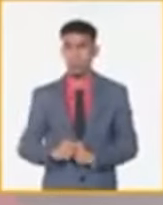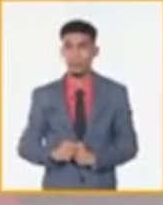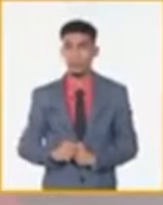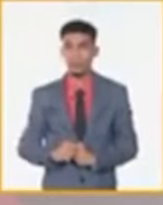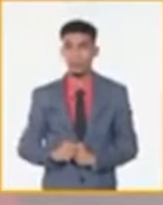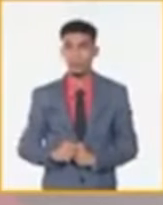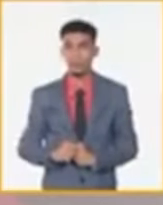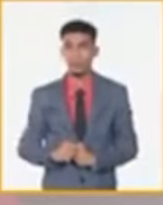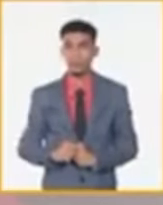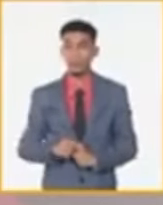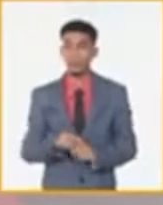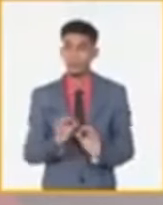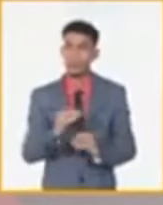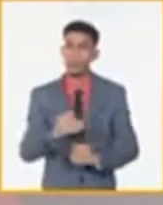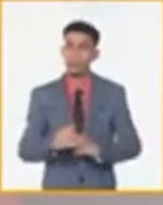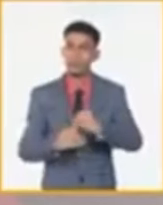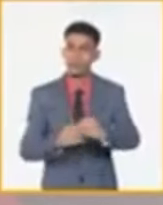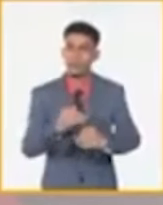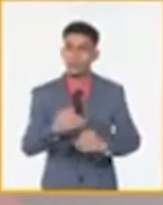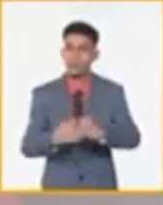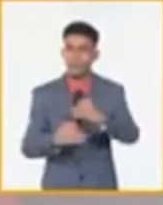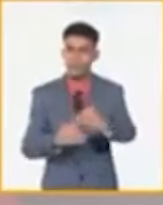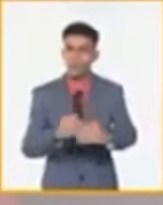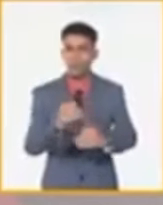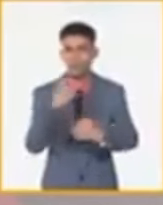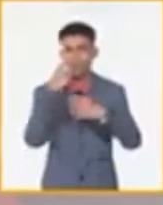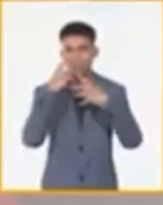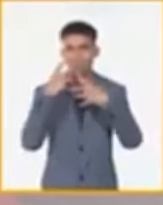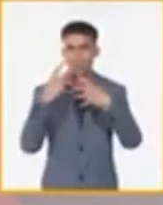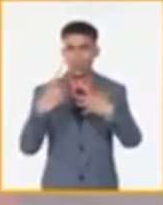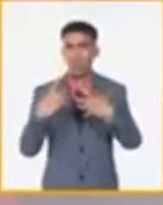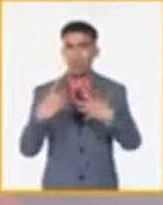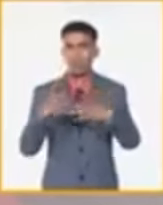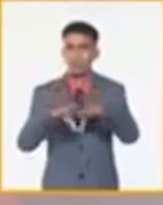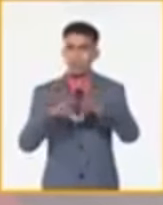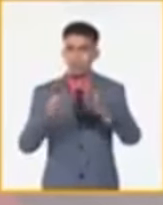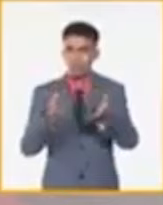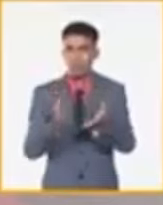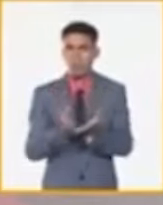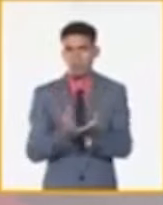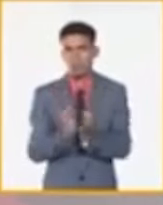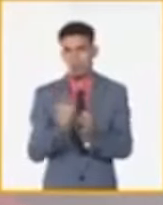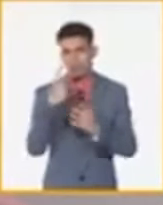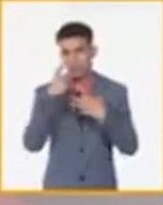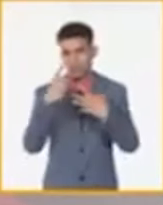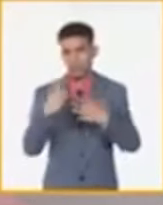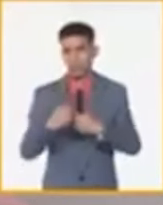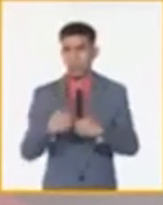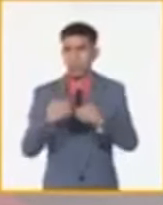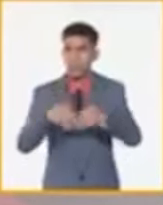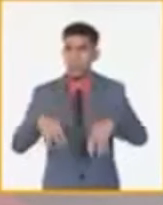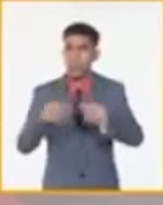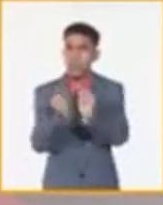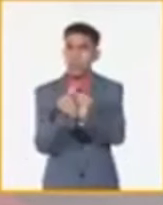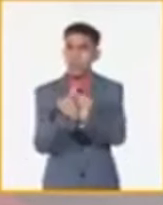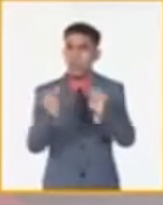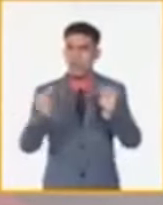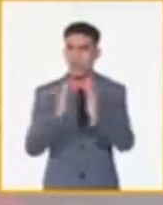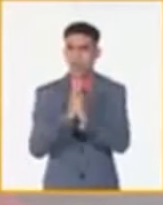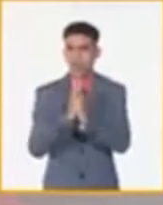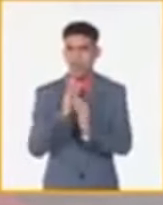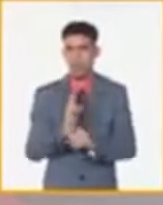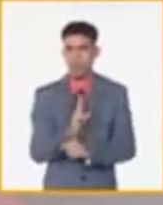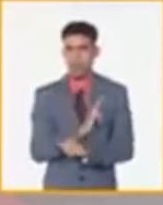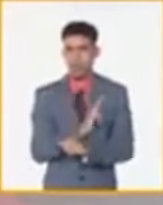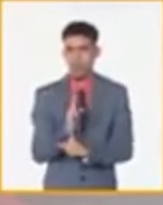desse processo sabe isso sido muito importante para todo uma situação de liberdade religiosa